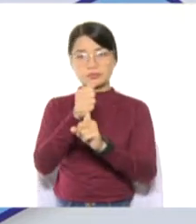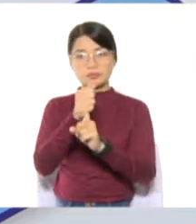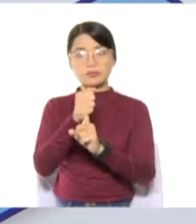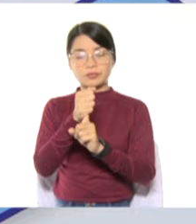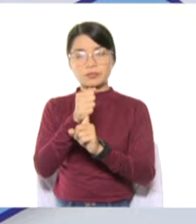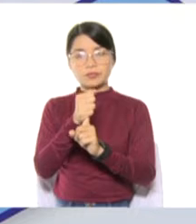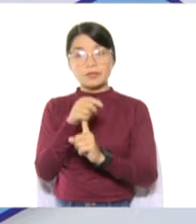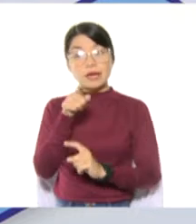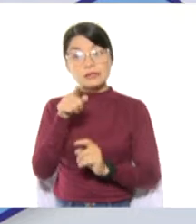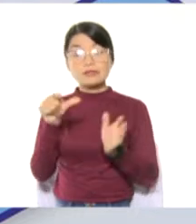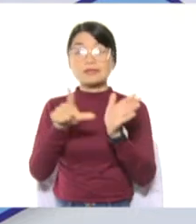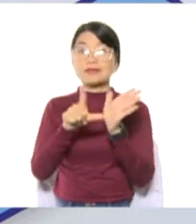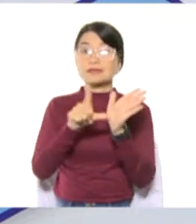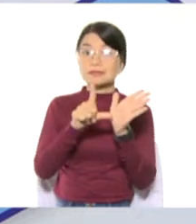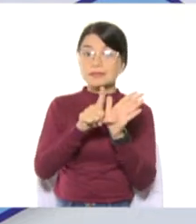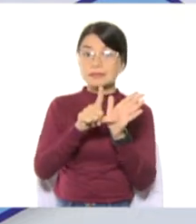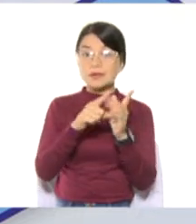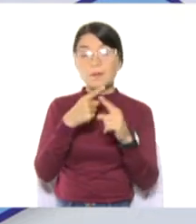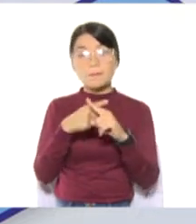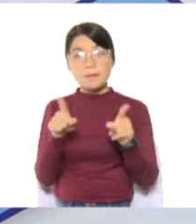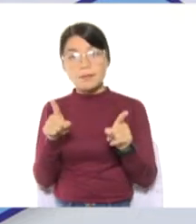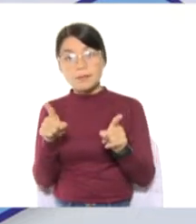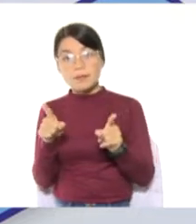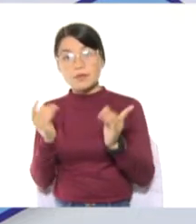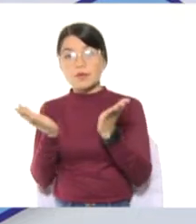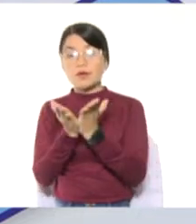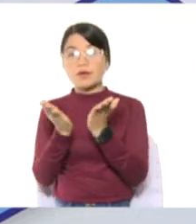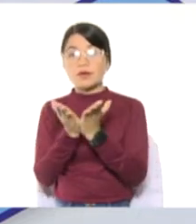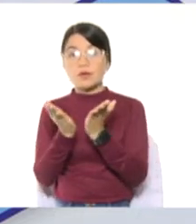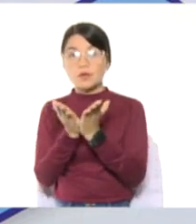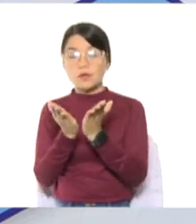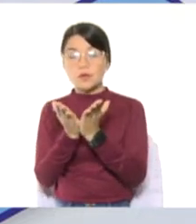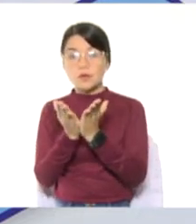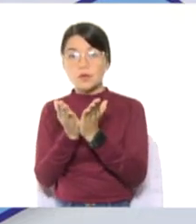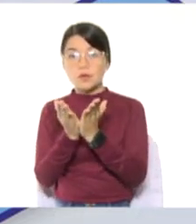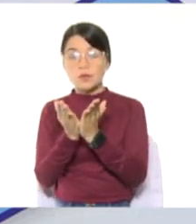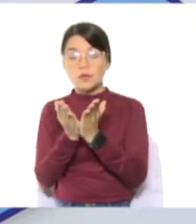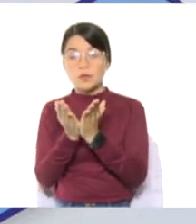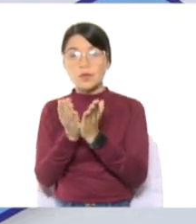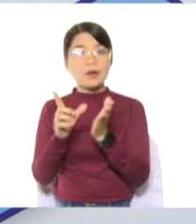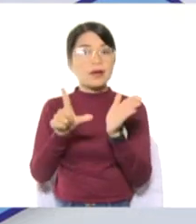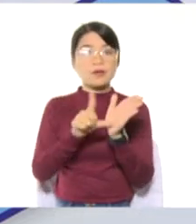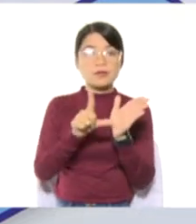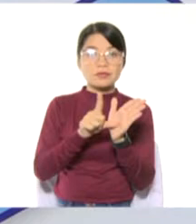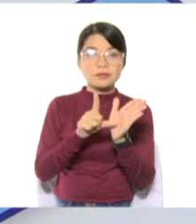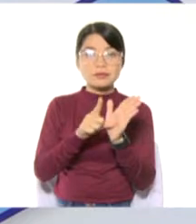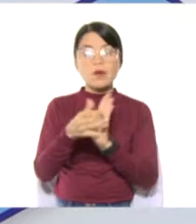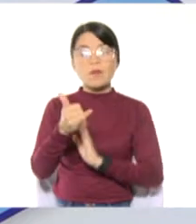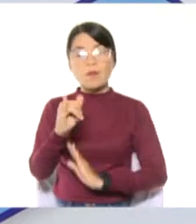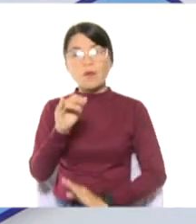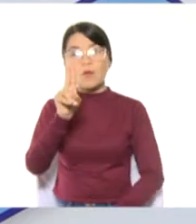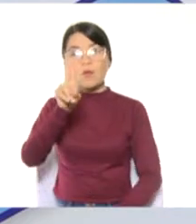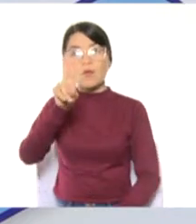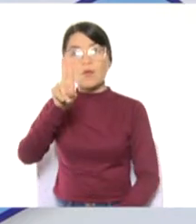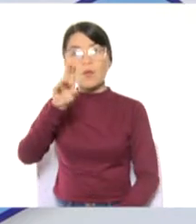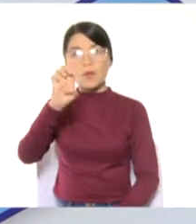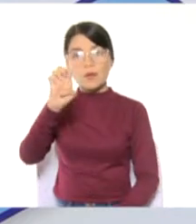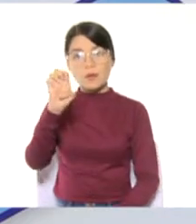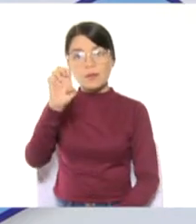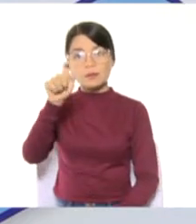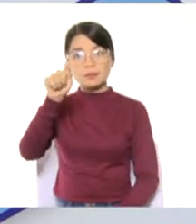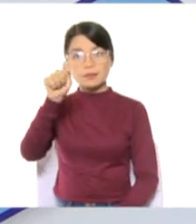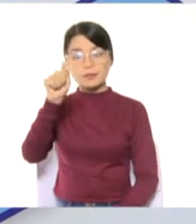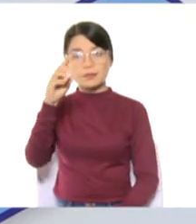educación media, pero dentro de nuestras instituciones educativas de educación media tenemos las UETD y dentro de las